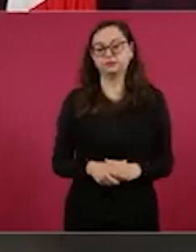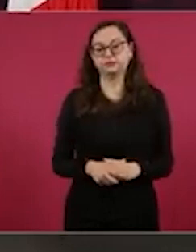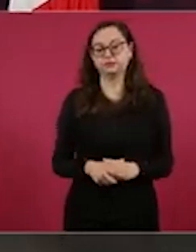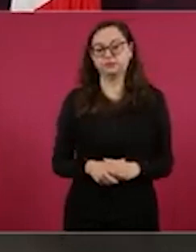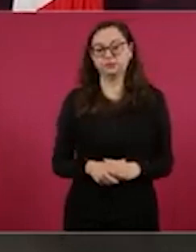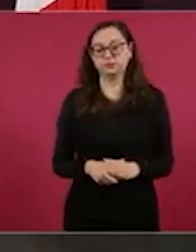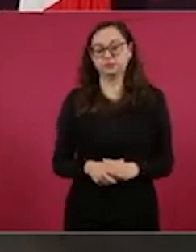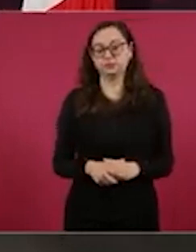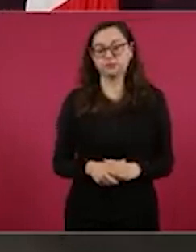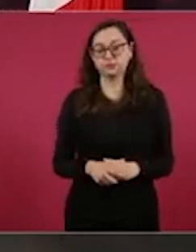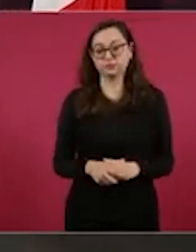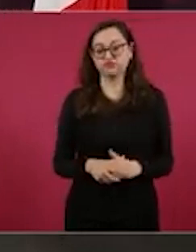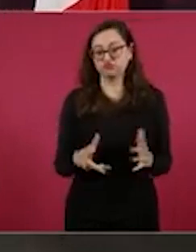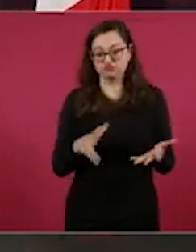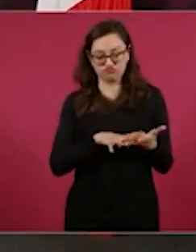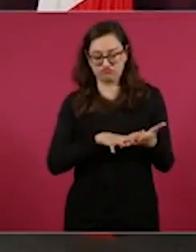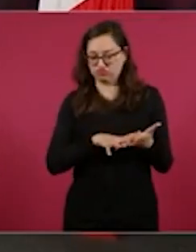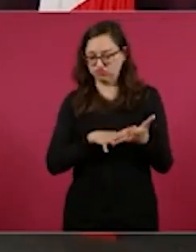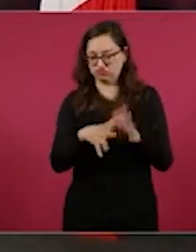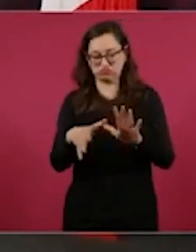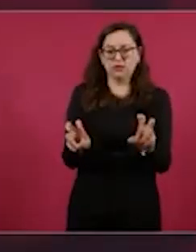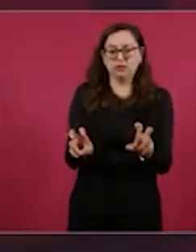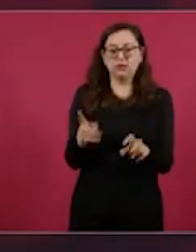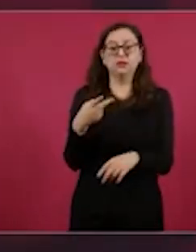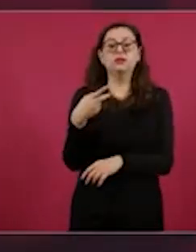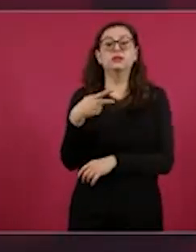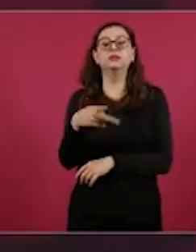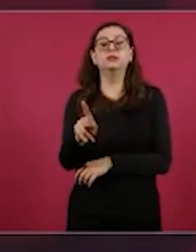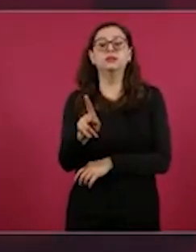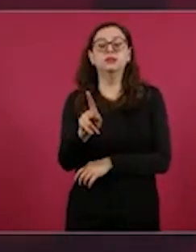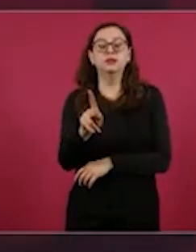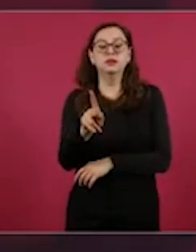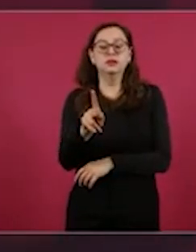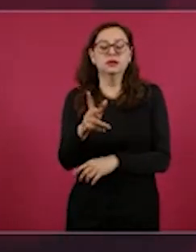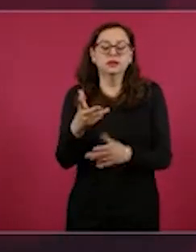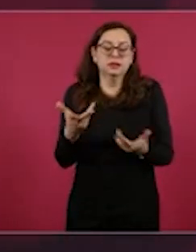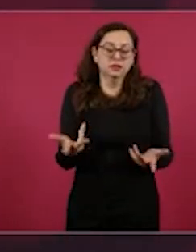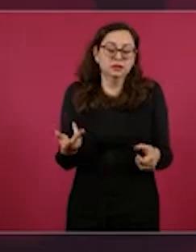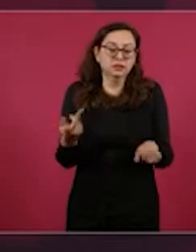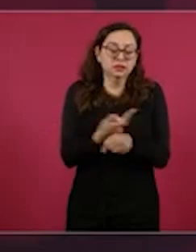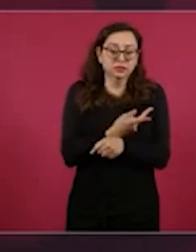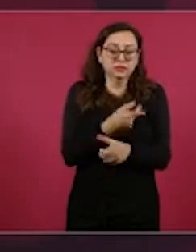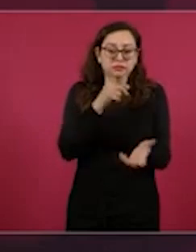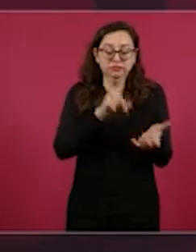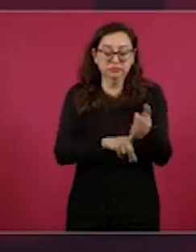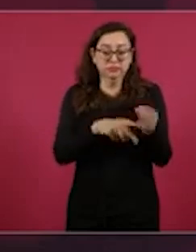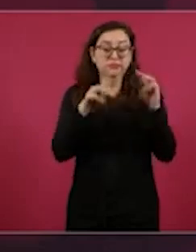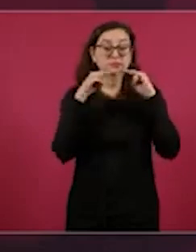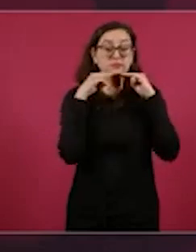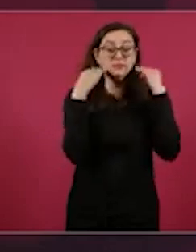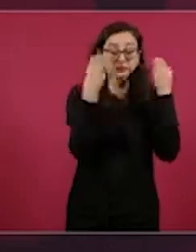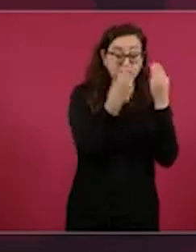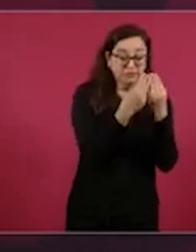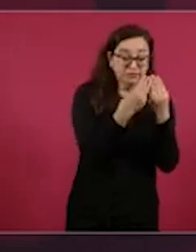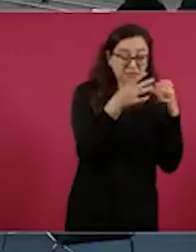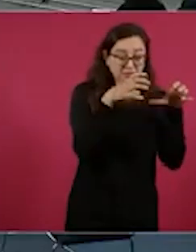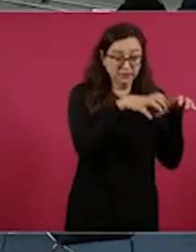darle la espalda a la violencia. Quienes se dedican a estas actividades ilícitas saben